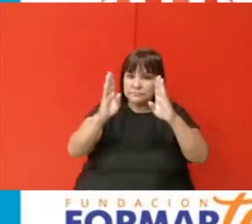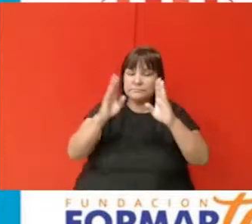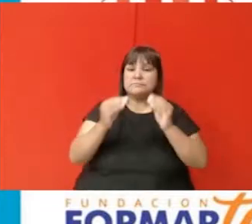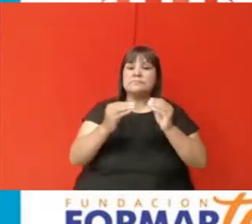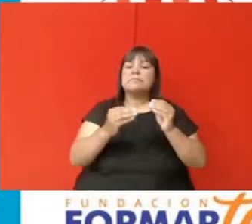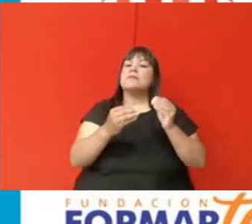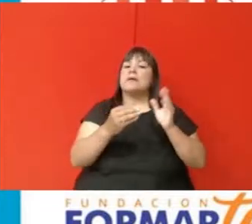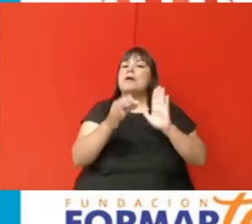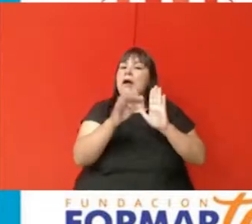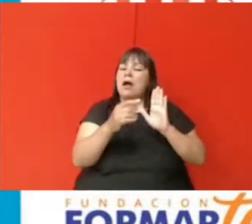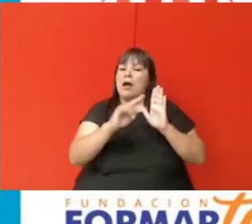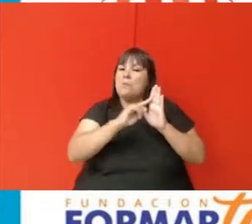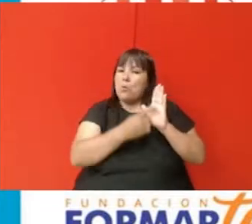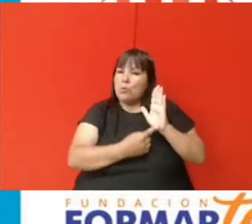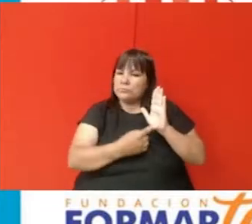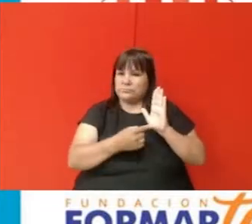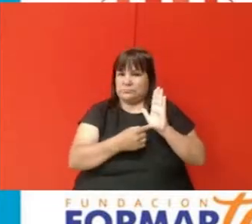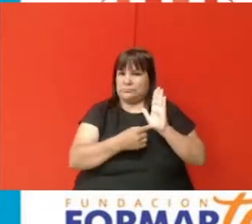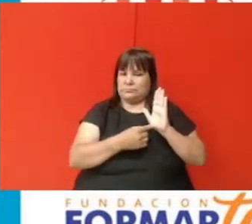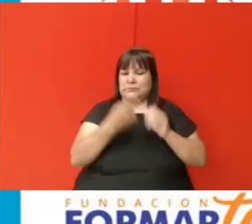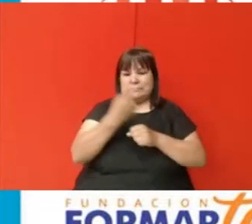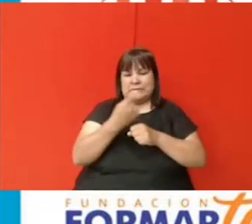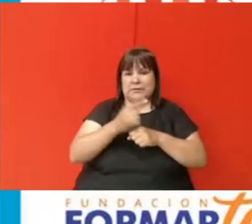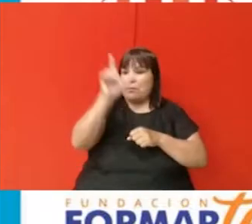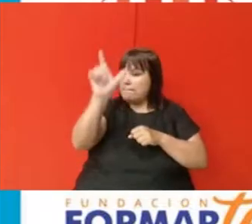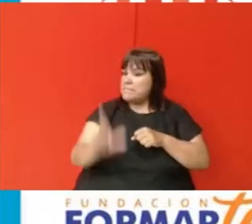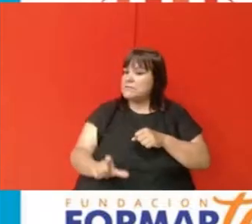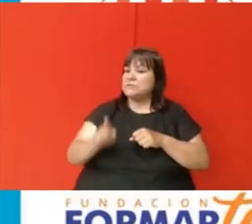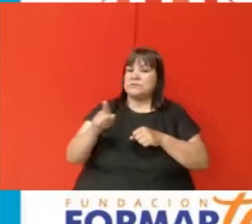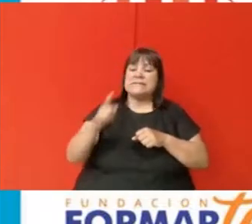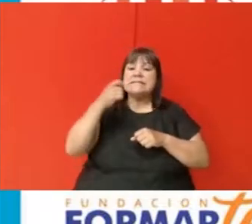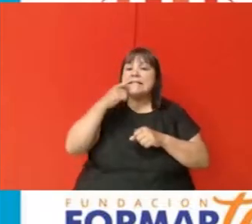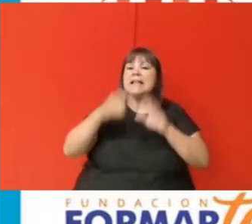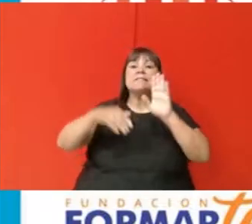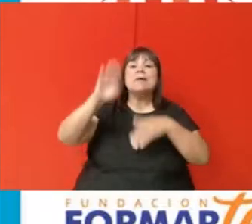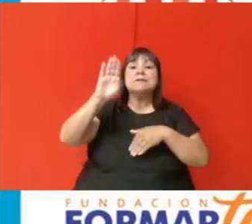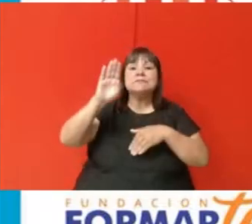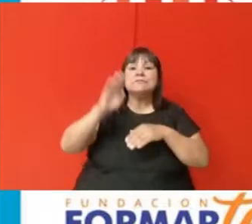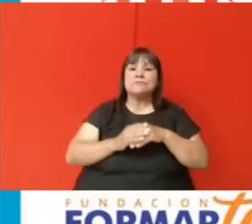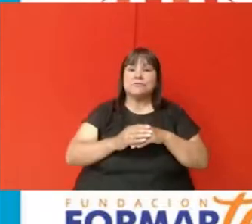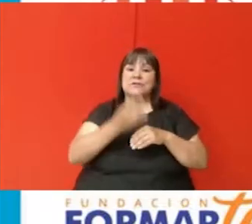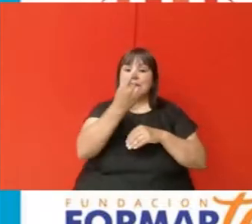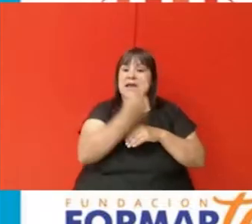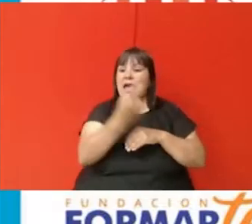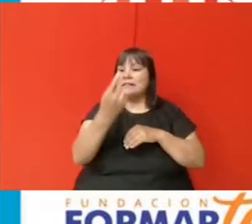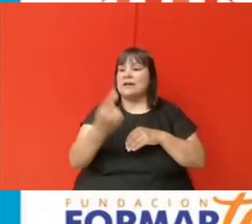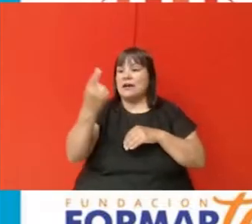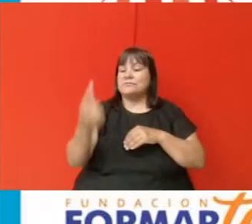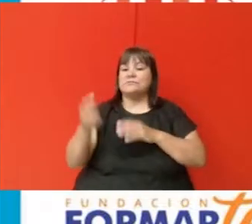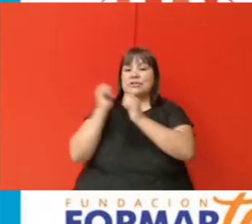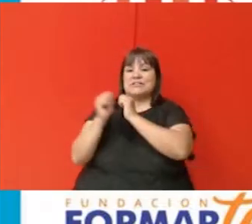aspectos. Por un lado, la individualización. Cada una de las personas tenemos una historia.